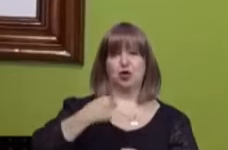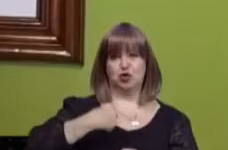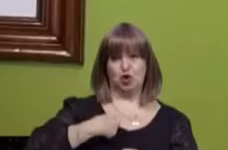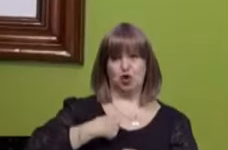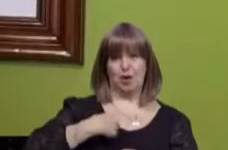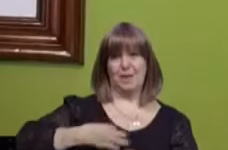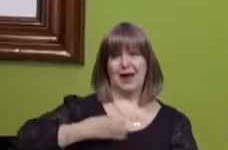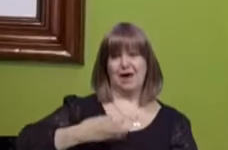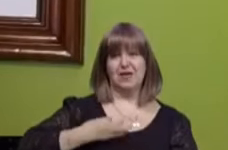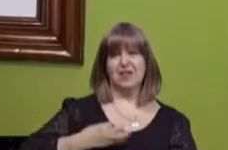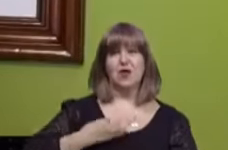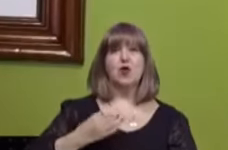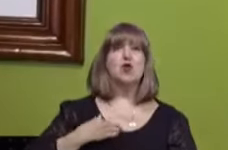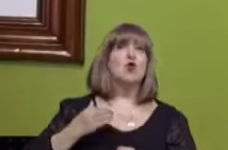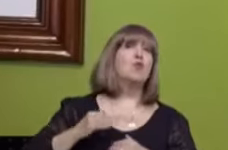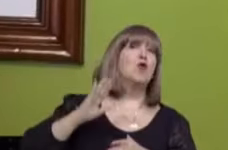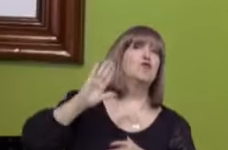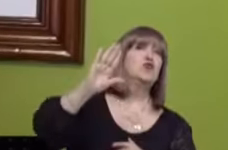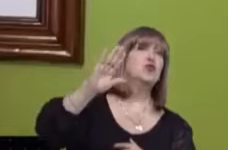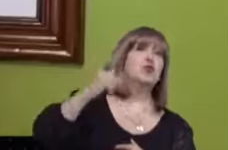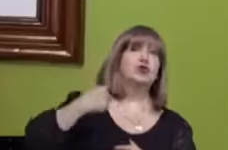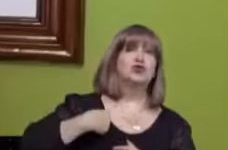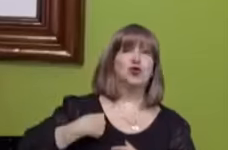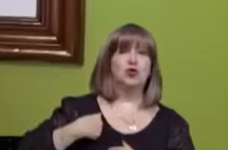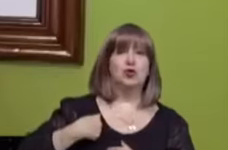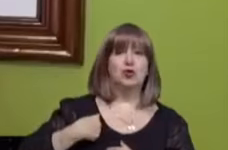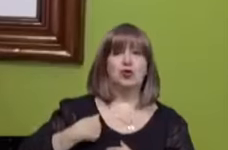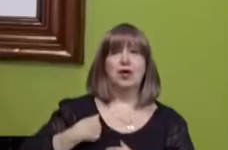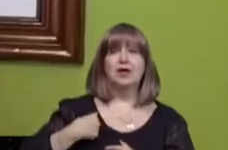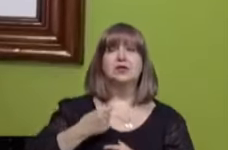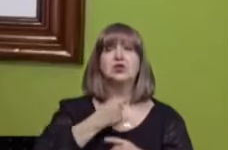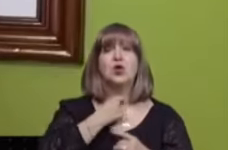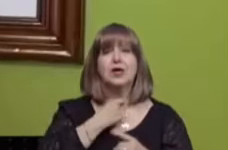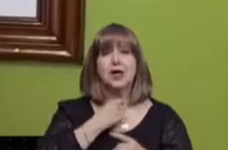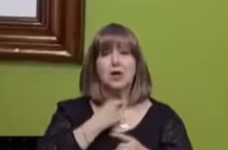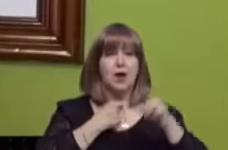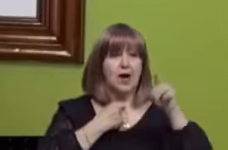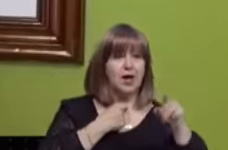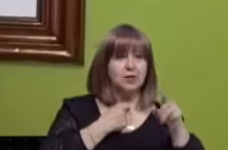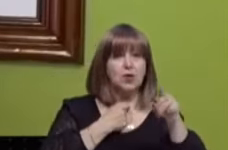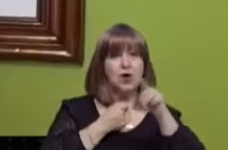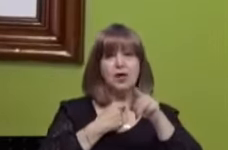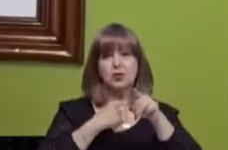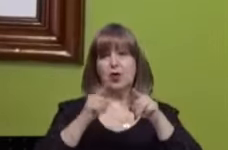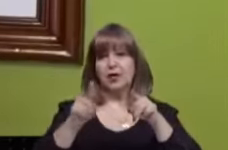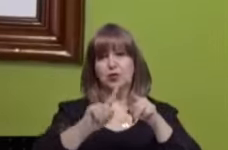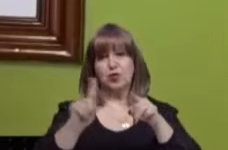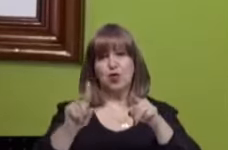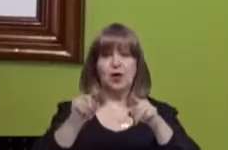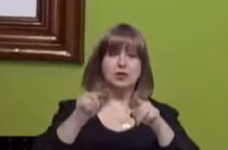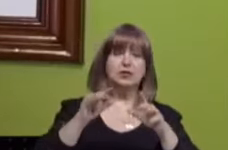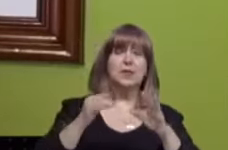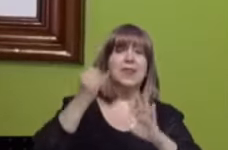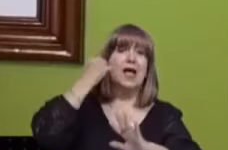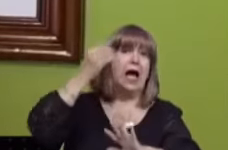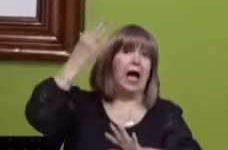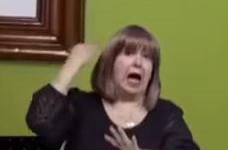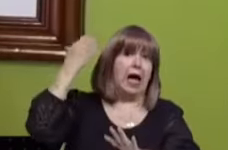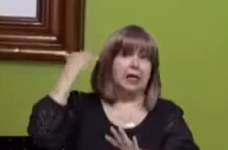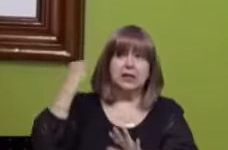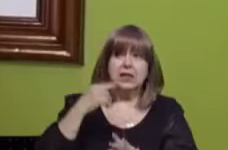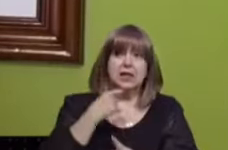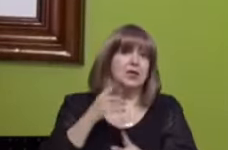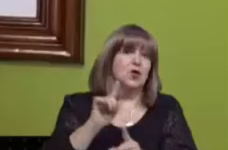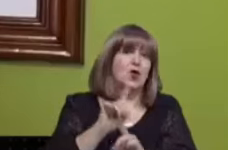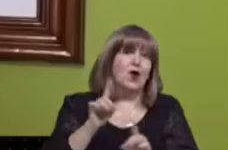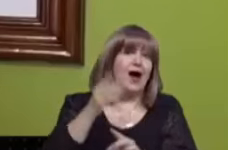vida? ¿Qué visualizo? ¿Cómo me veo en el futuro? ¿Realmente quiero esto o no? Que tal vez en generaciones anteriores versus,